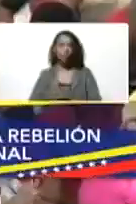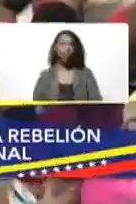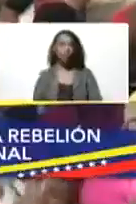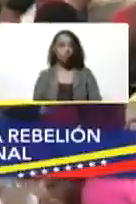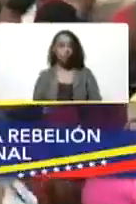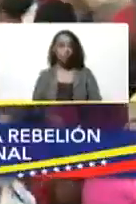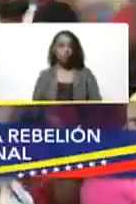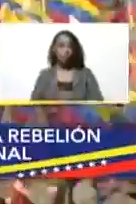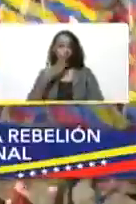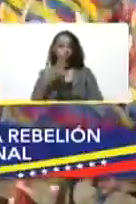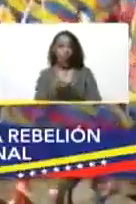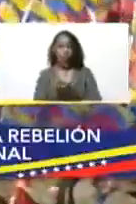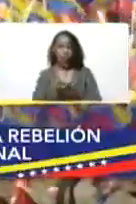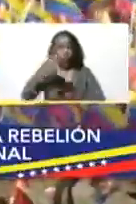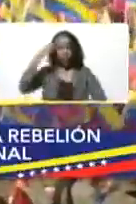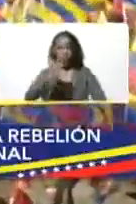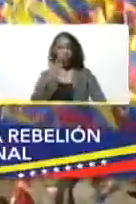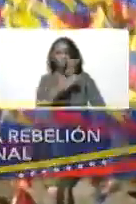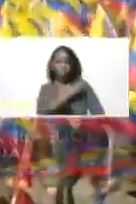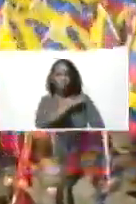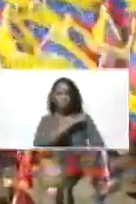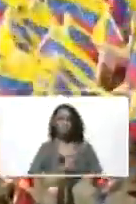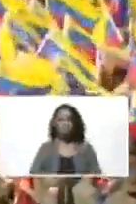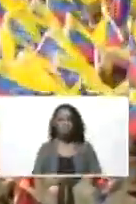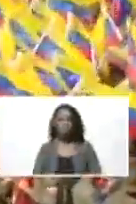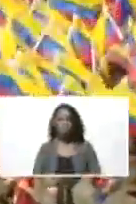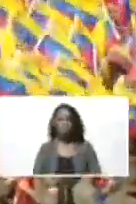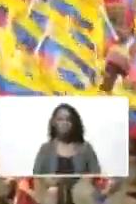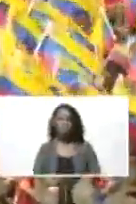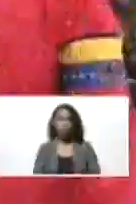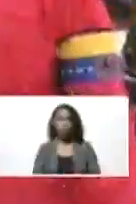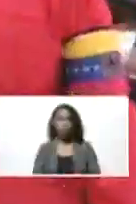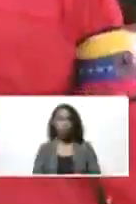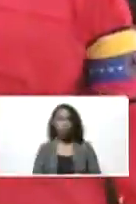hermanas! Muchas gracias, mi comandante en jefe.